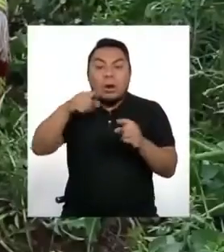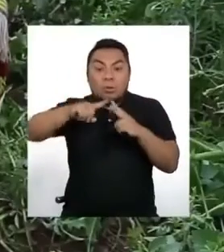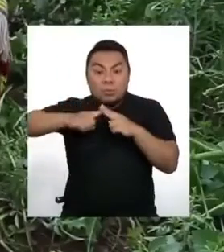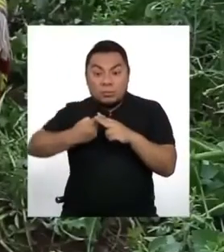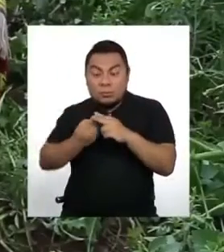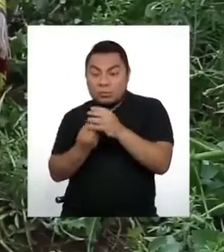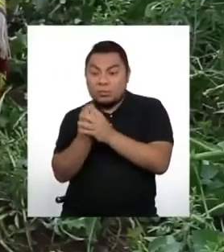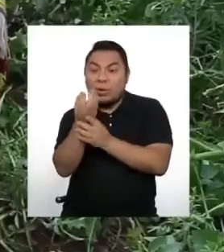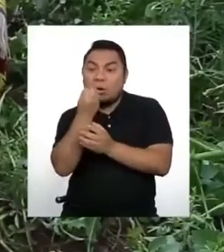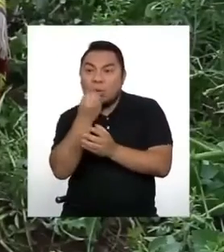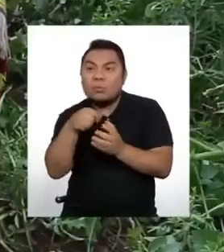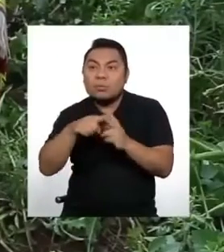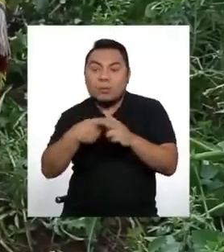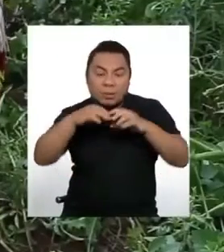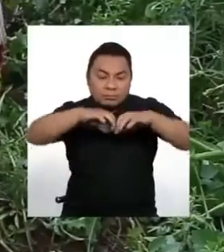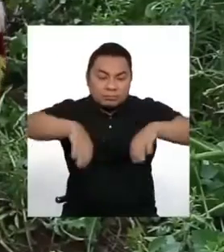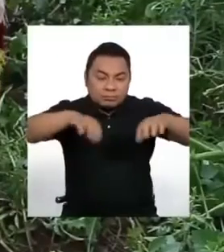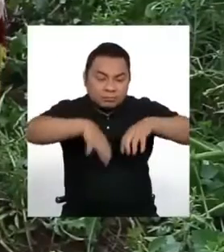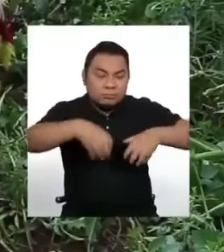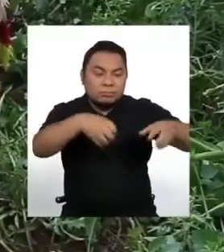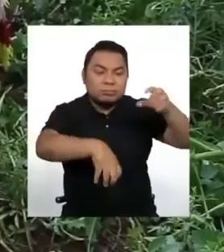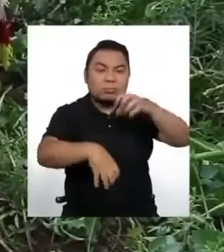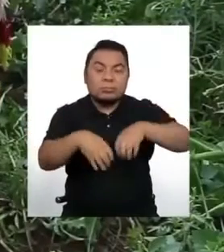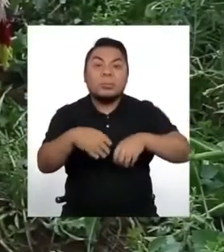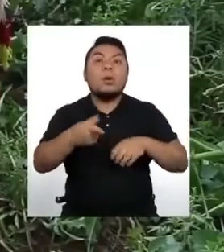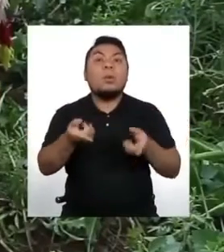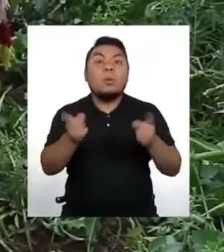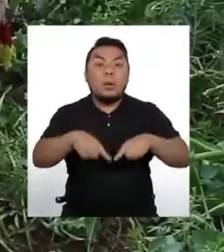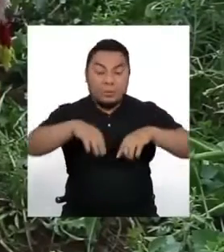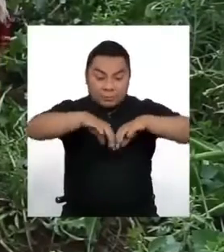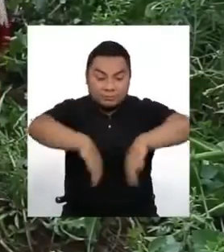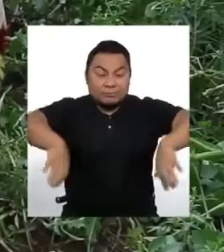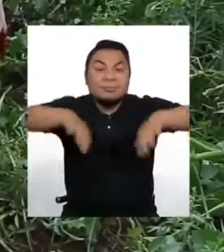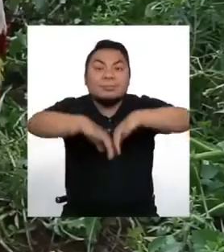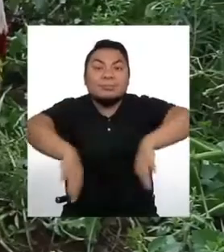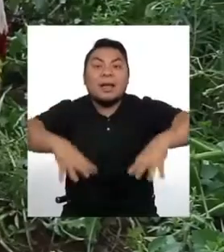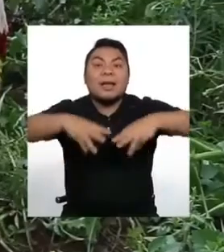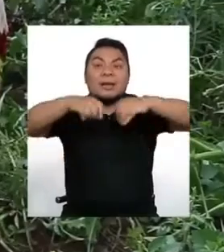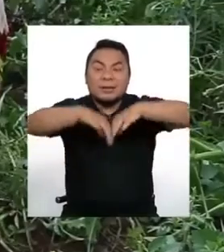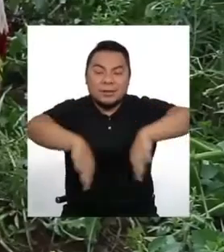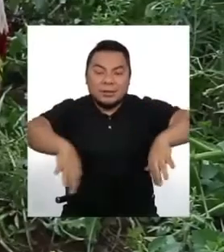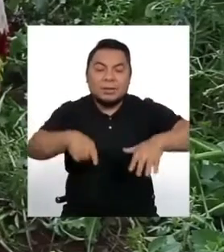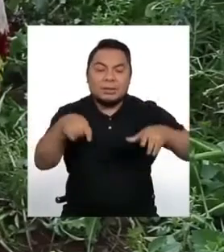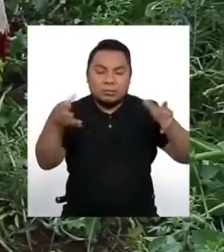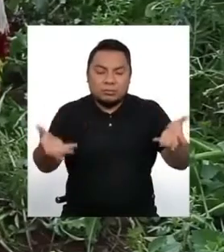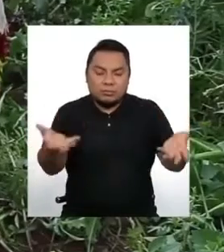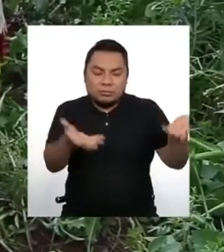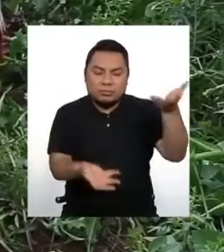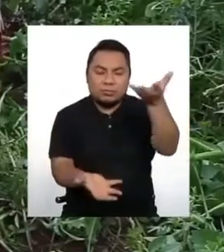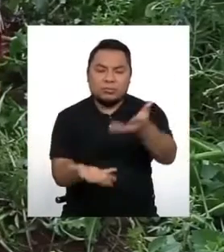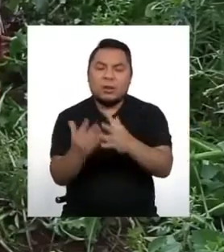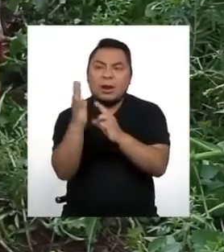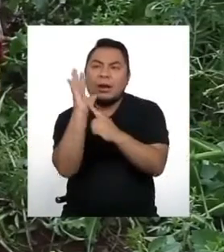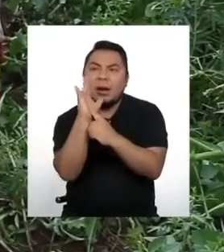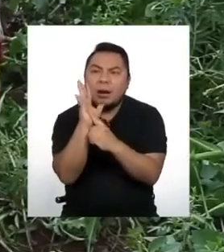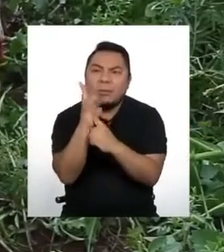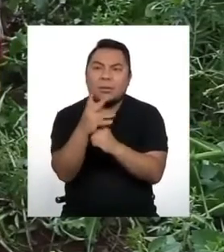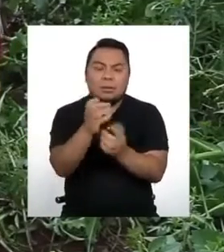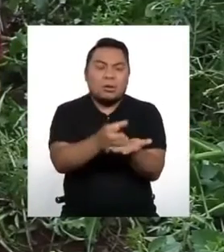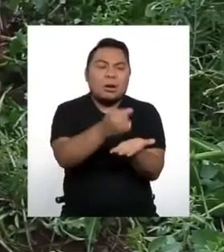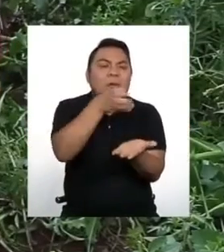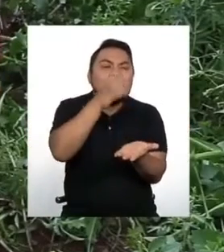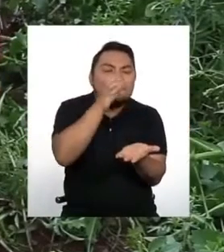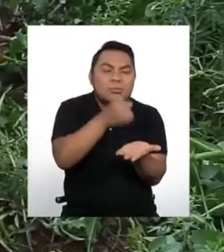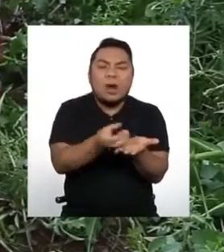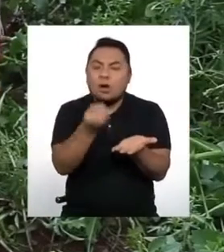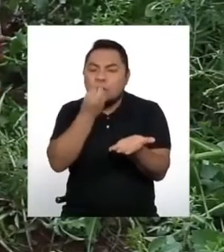En el tendal de casa, mi ropa limpia está. Mamá, toda mi ropa recogió. Con